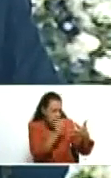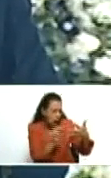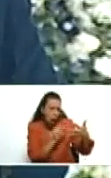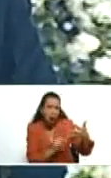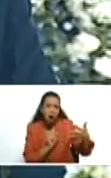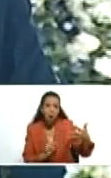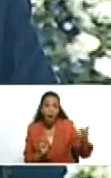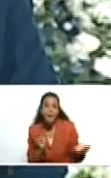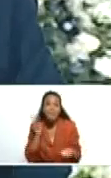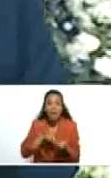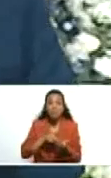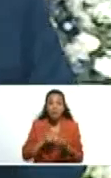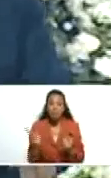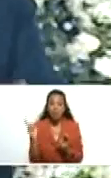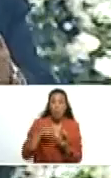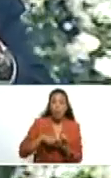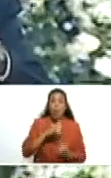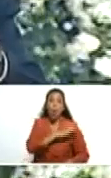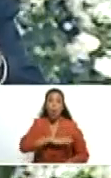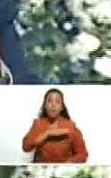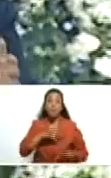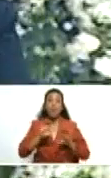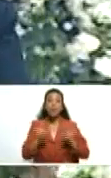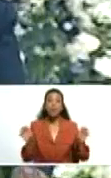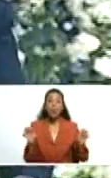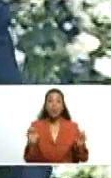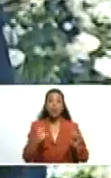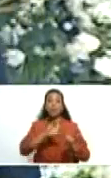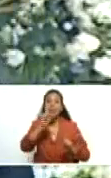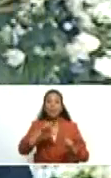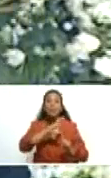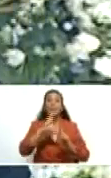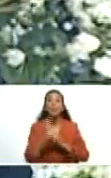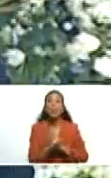fue miembro de la Comisión de Educación y Cultura,